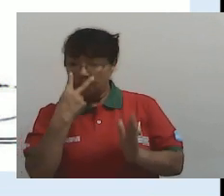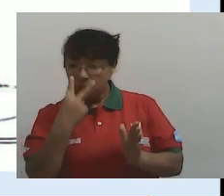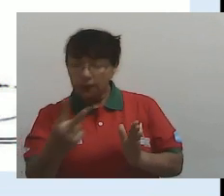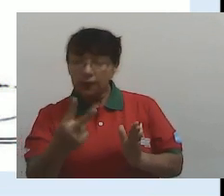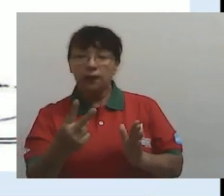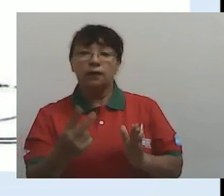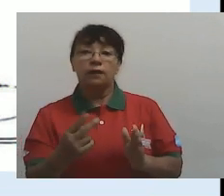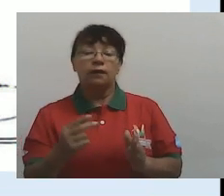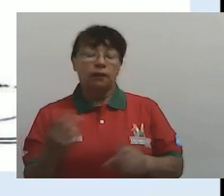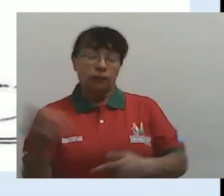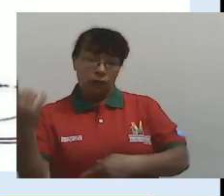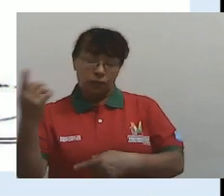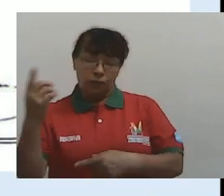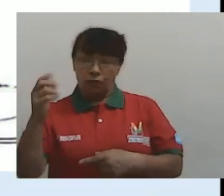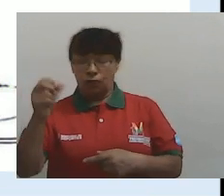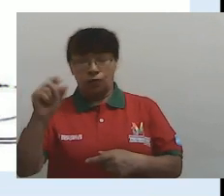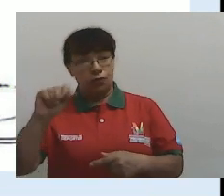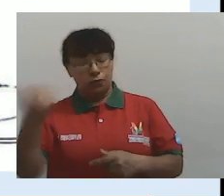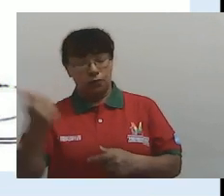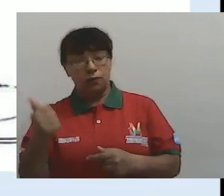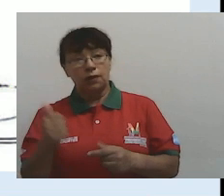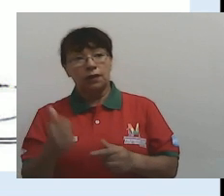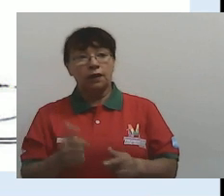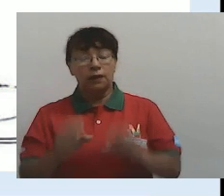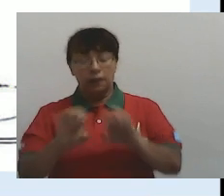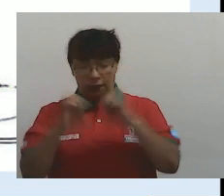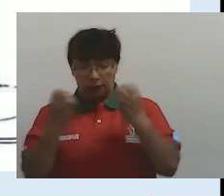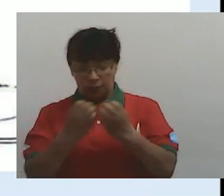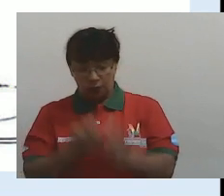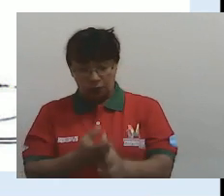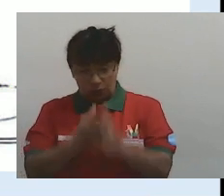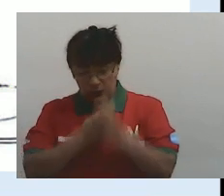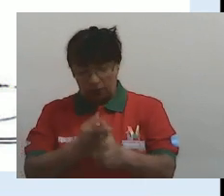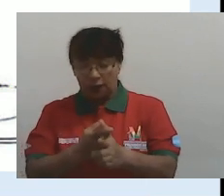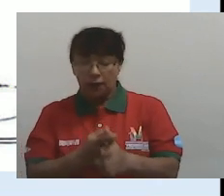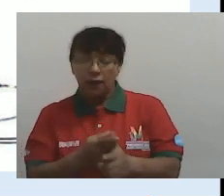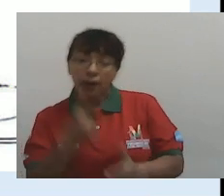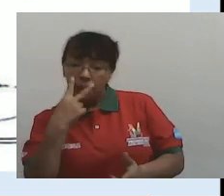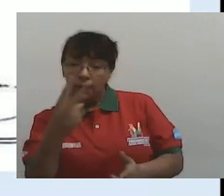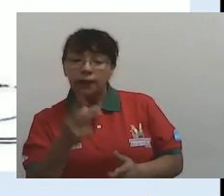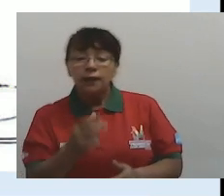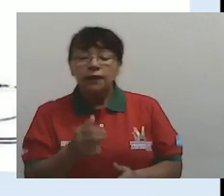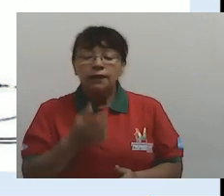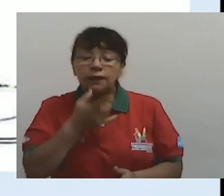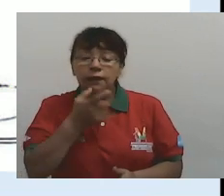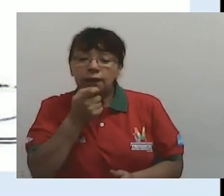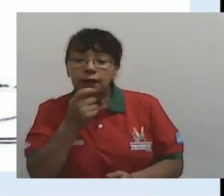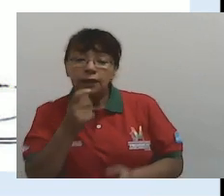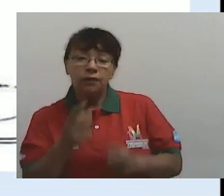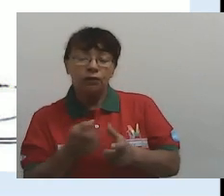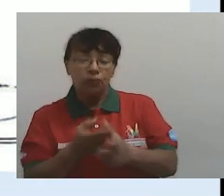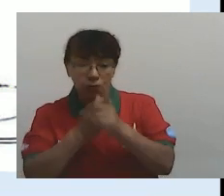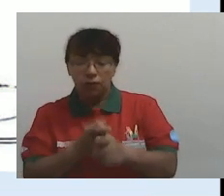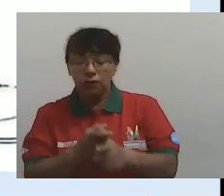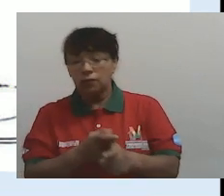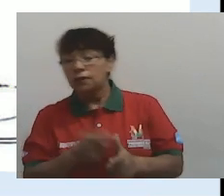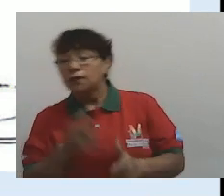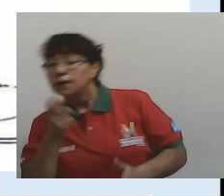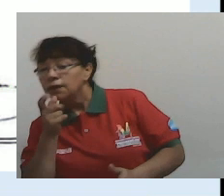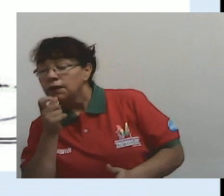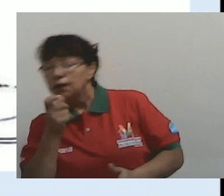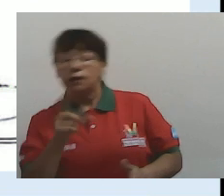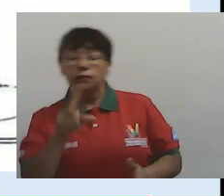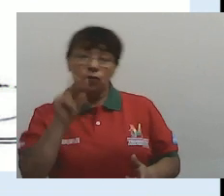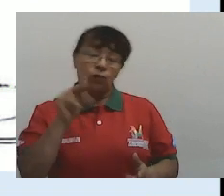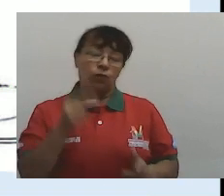10 que son del equipo corran. Saber cuál corrió y cuál no corrió. ¿Sí? Además de